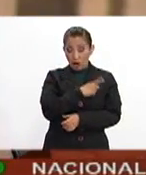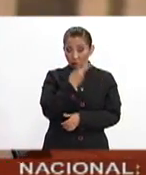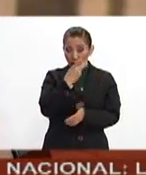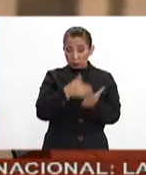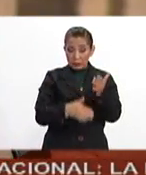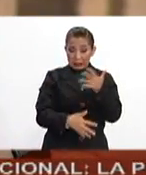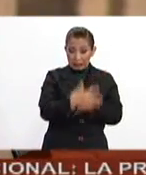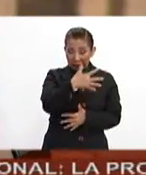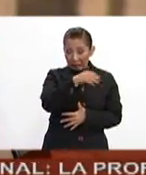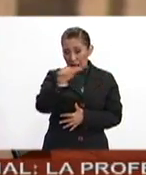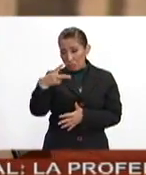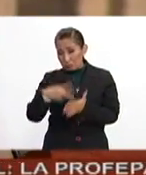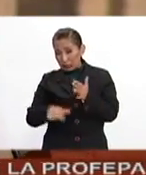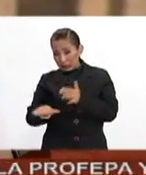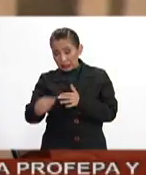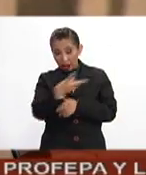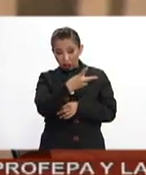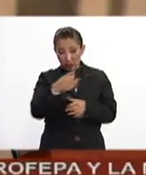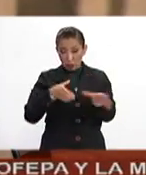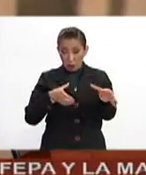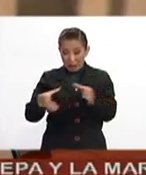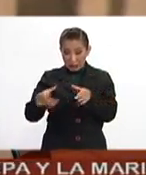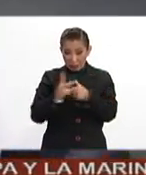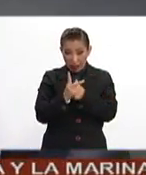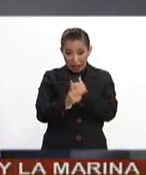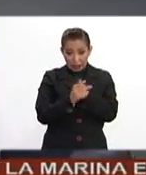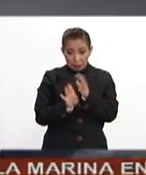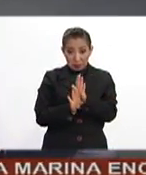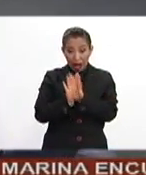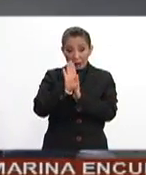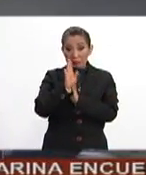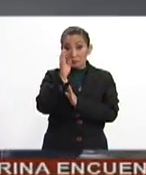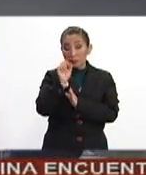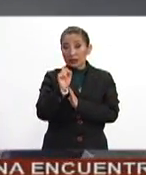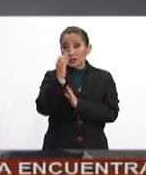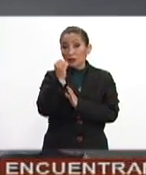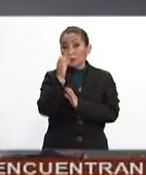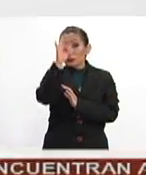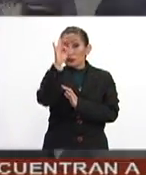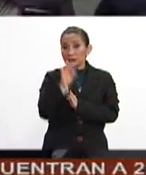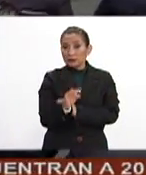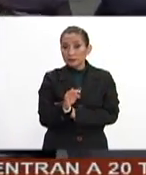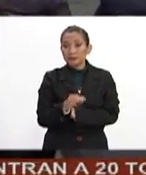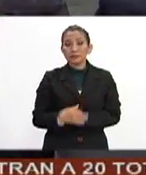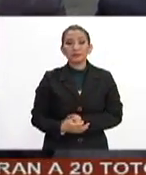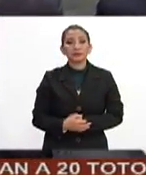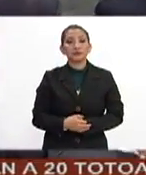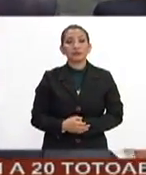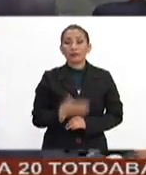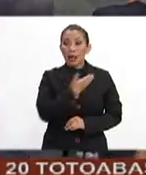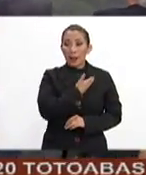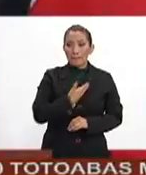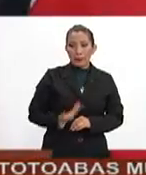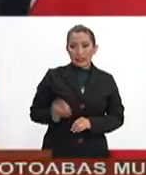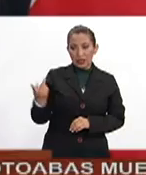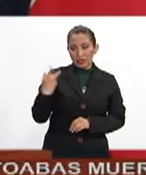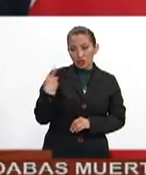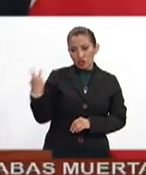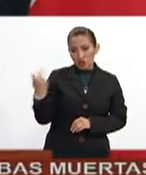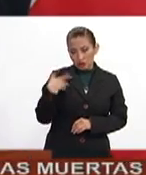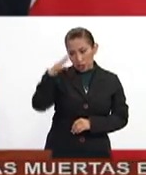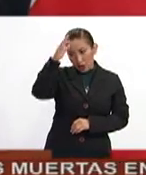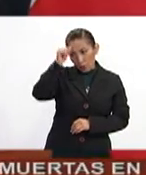el 2016 el comercio entre ambos países creció 29%. El presidente y yo